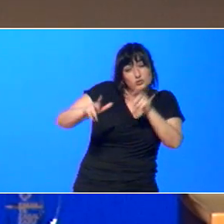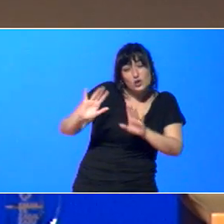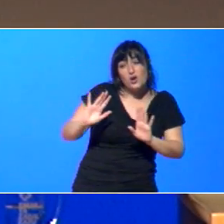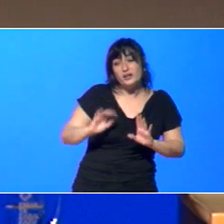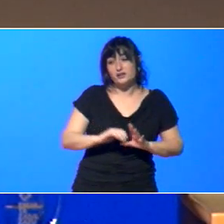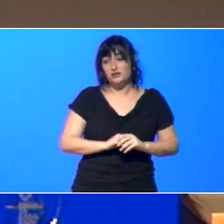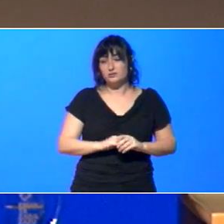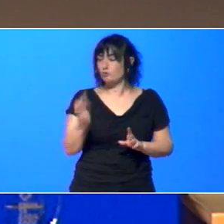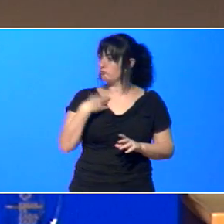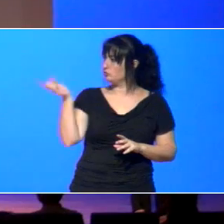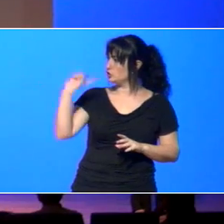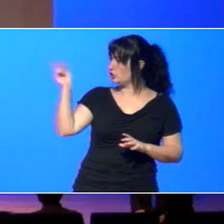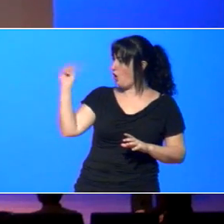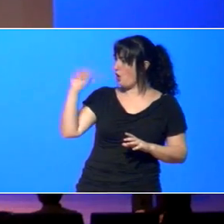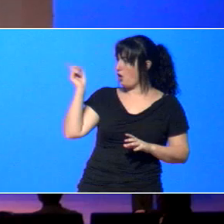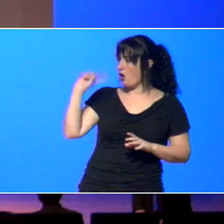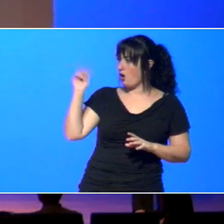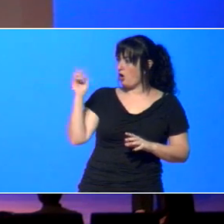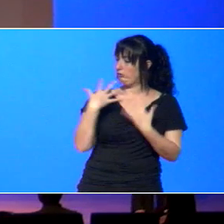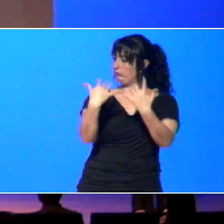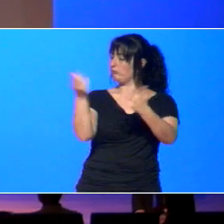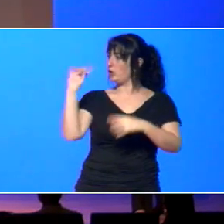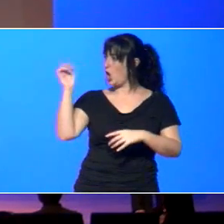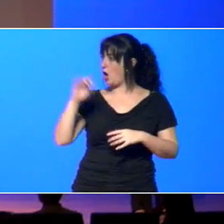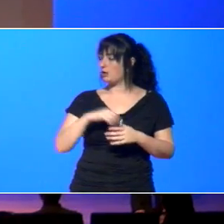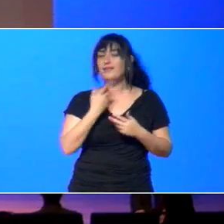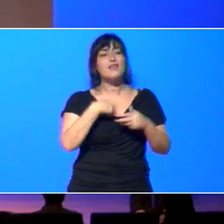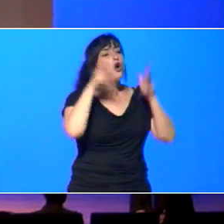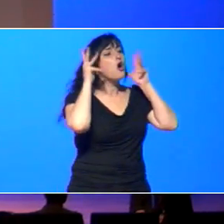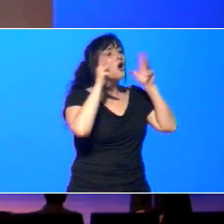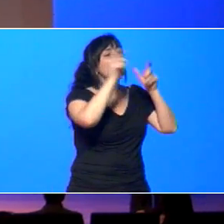llamaba. Hay consultores y profesores de pedagogía